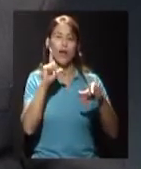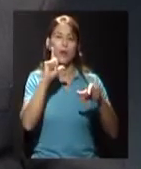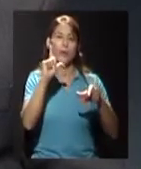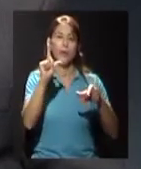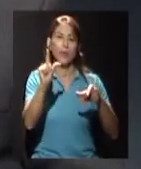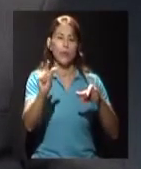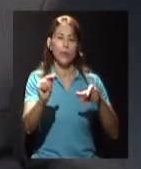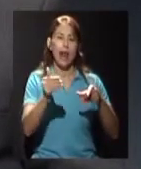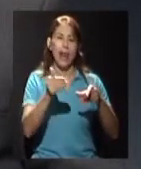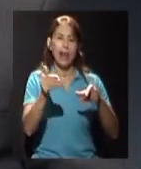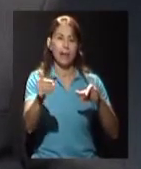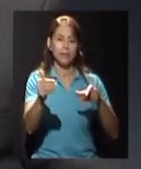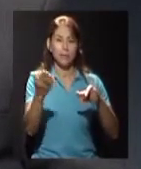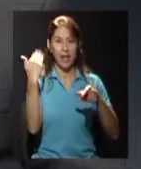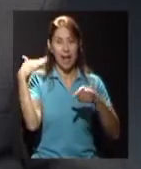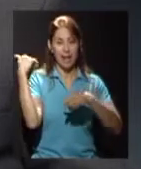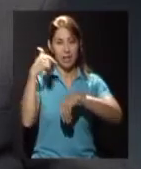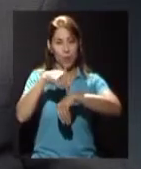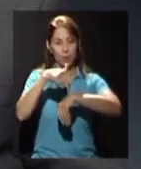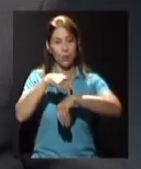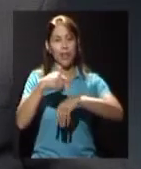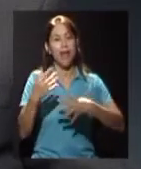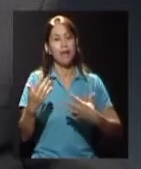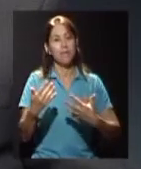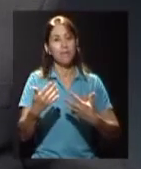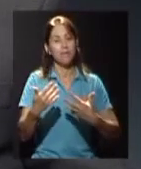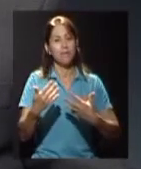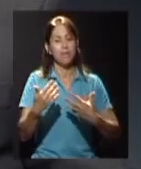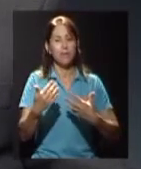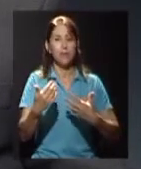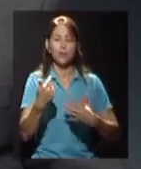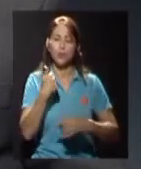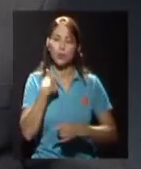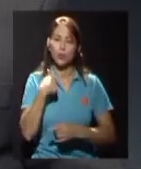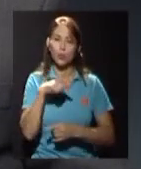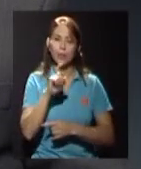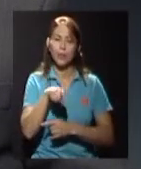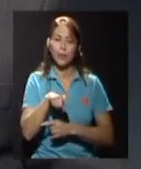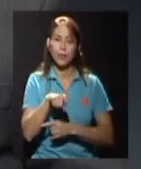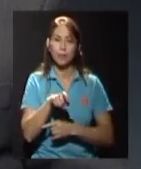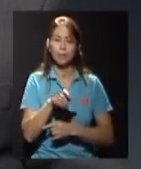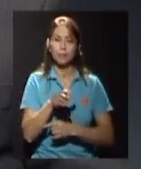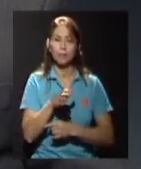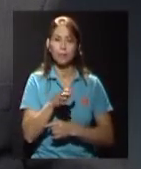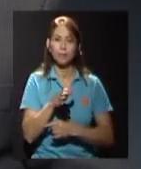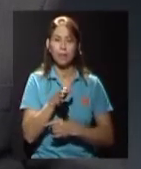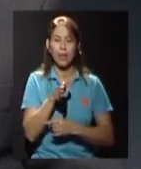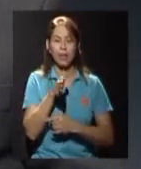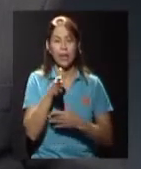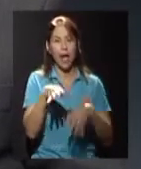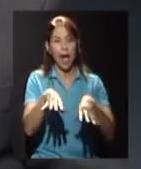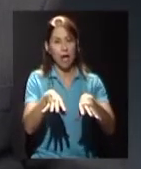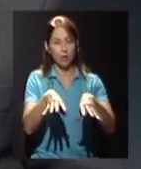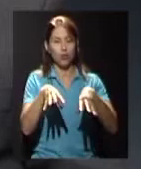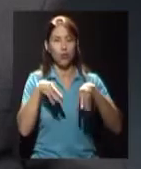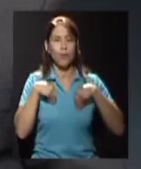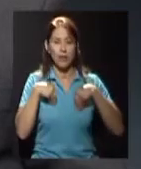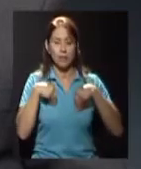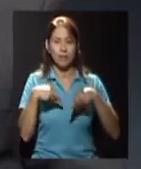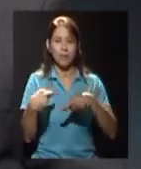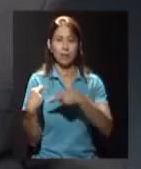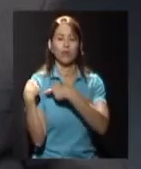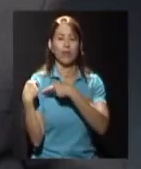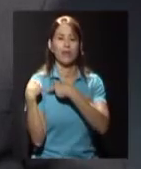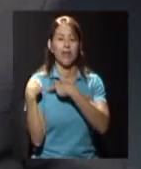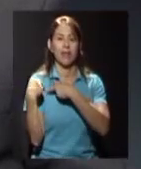en aquella oportunidad me tocó asumir la responsabilidad del